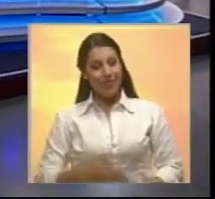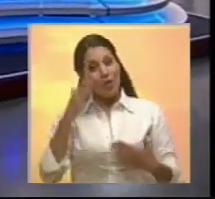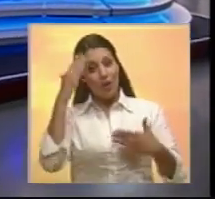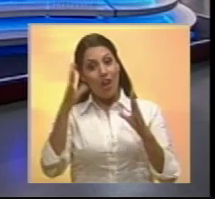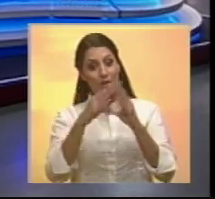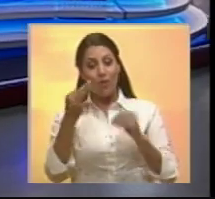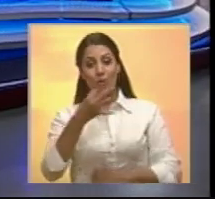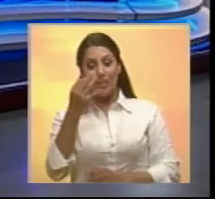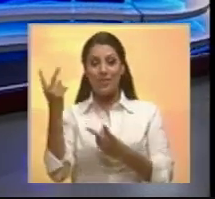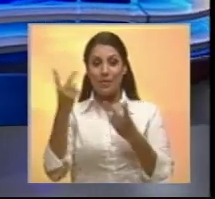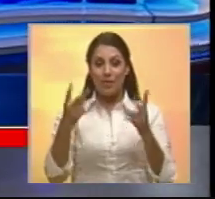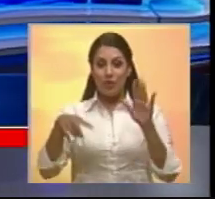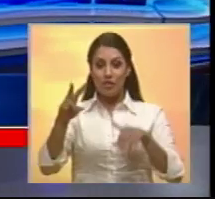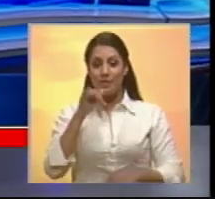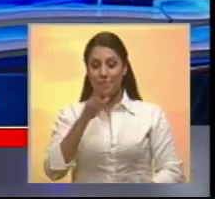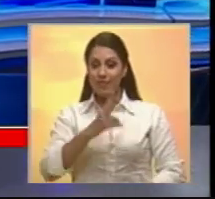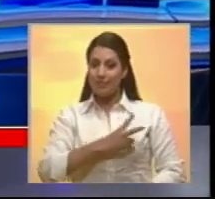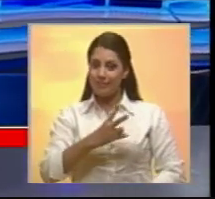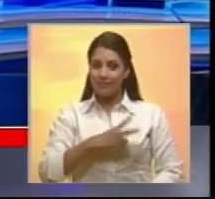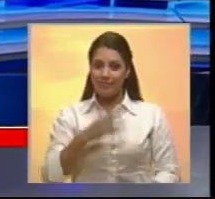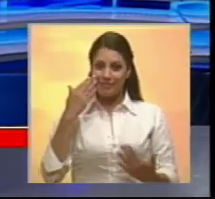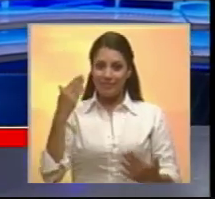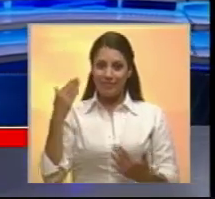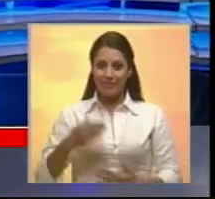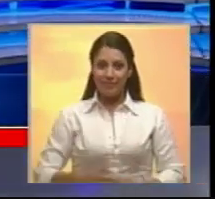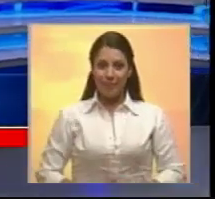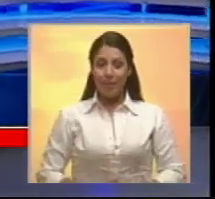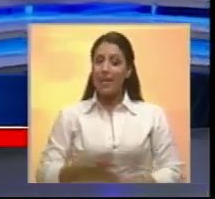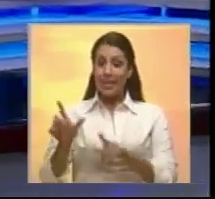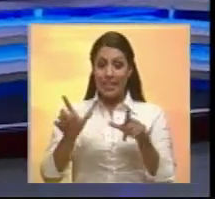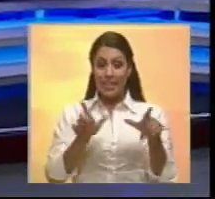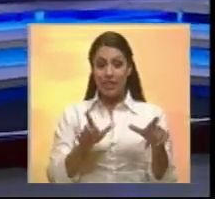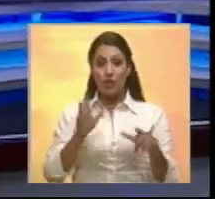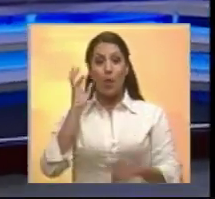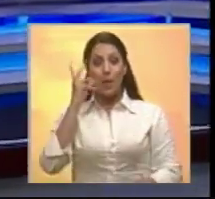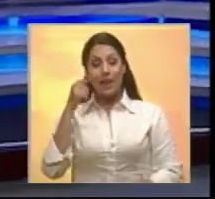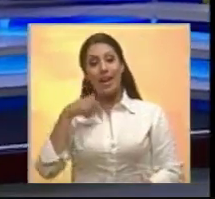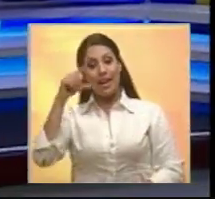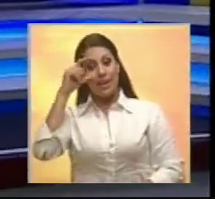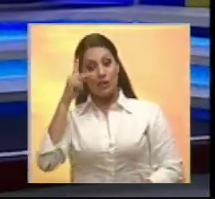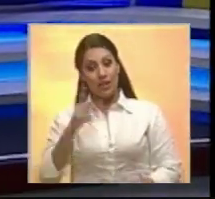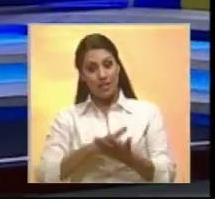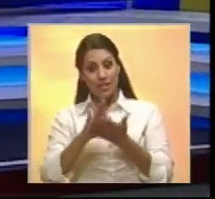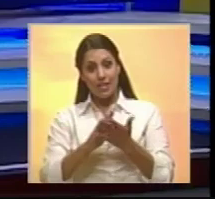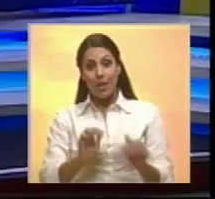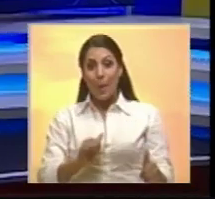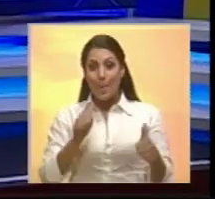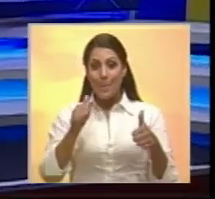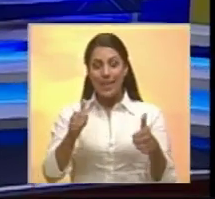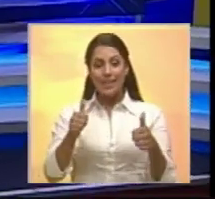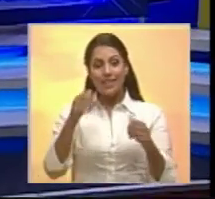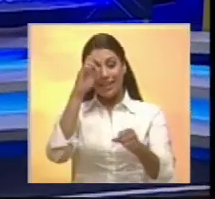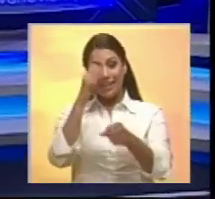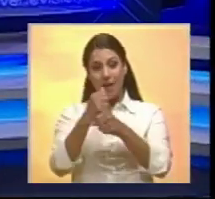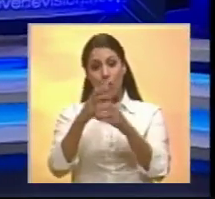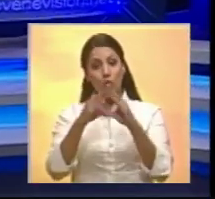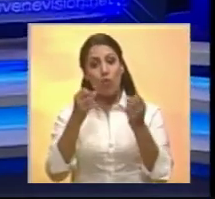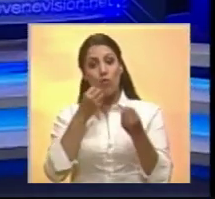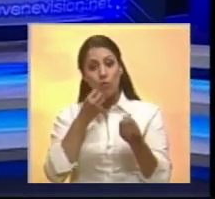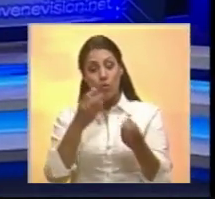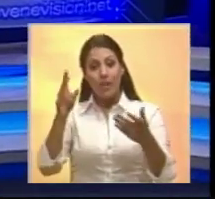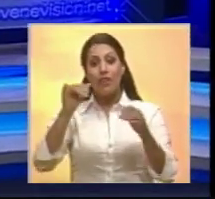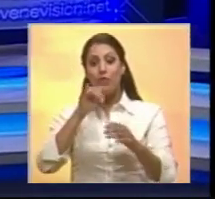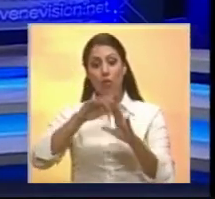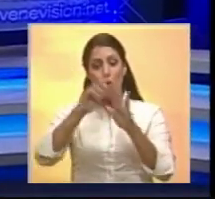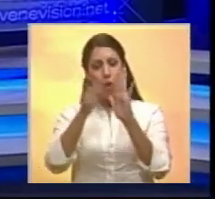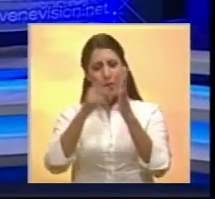Hola, buenas tardes. Bienvenido a la emisión meridiana de su noticiero Venevisión. Estamos listos. Milagro Zambrano y quien les habla, Néstor Brito Landa, para iniciar con las informaciones